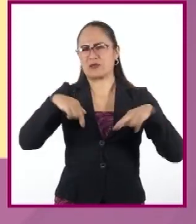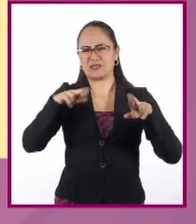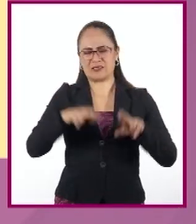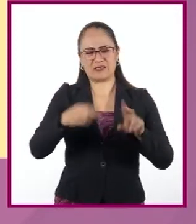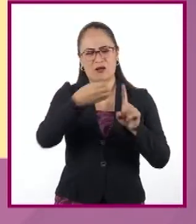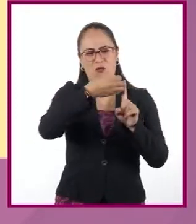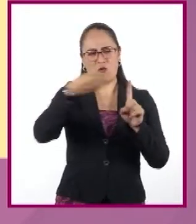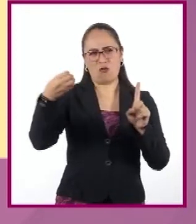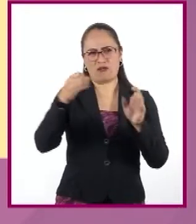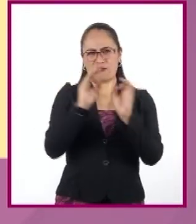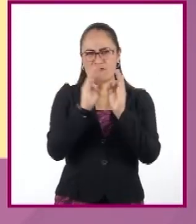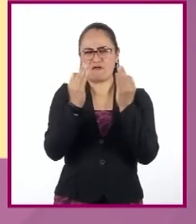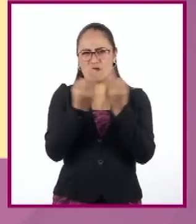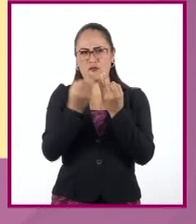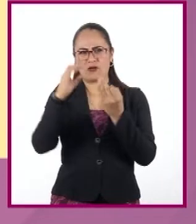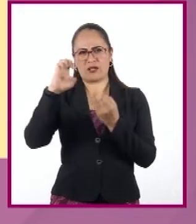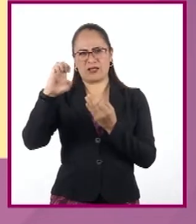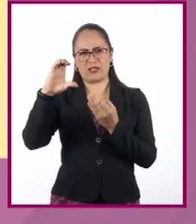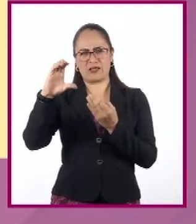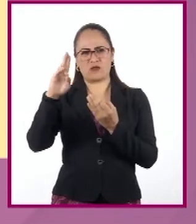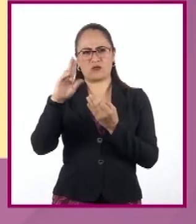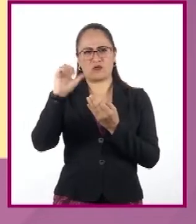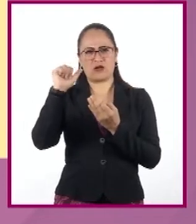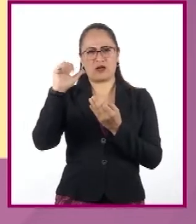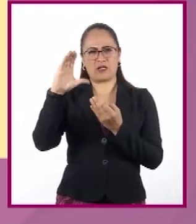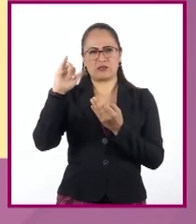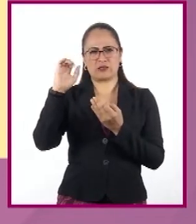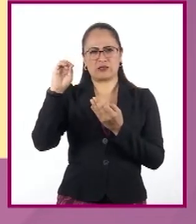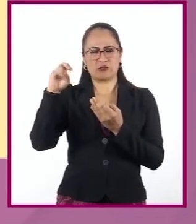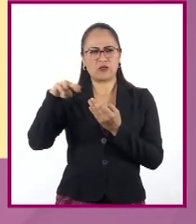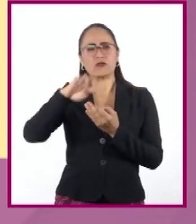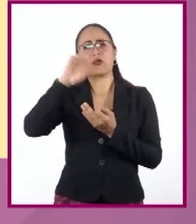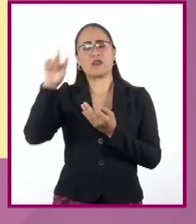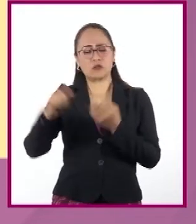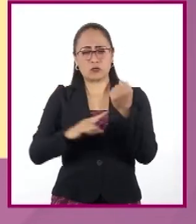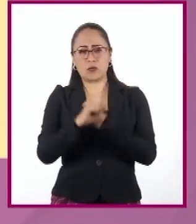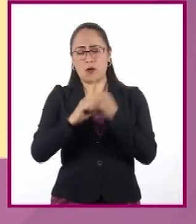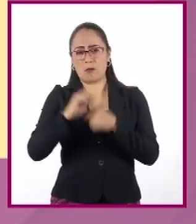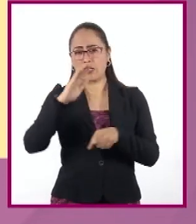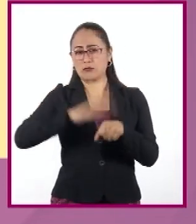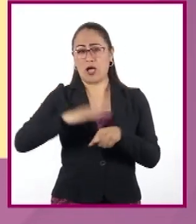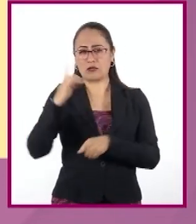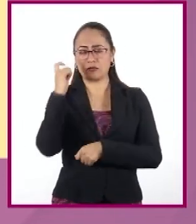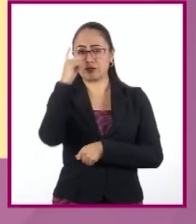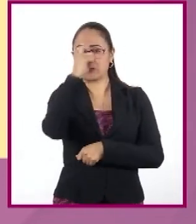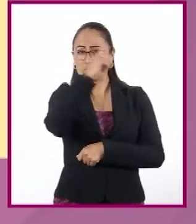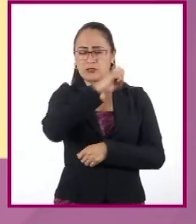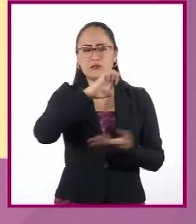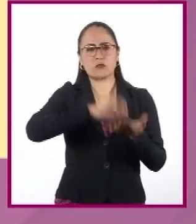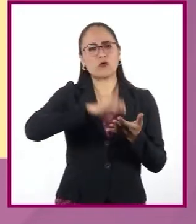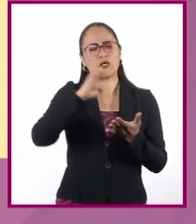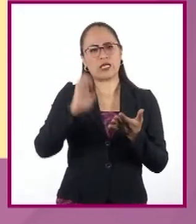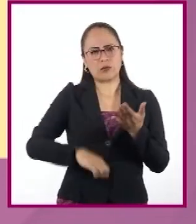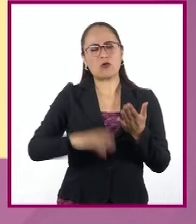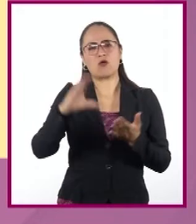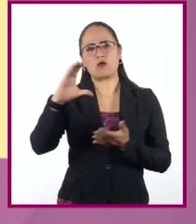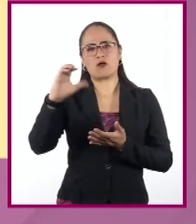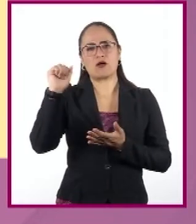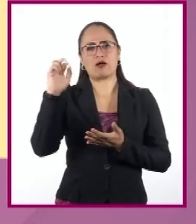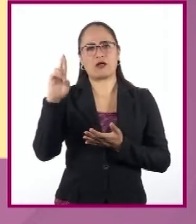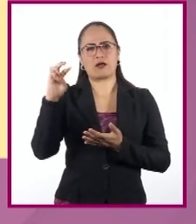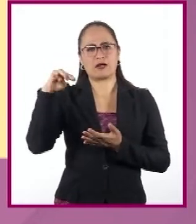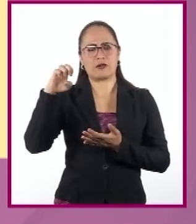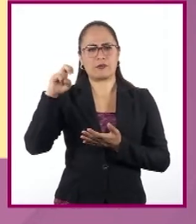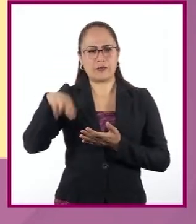que después puedas plantear y resolver situaciones más complejas. Por ejemplo, Carmen fue a la paletería y